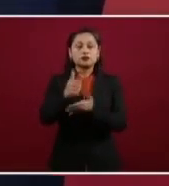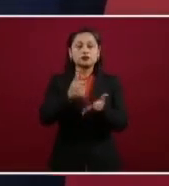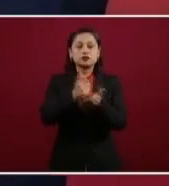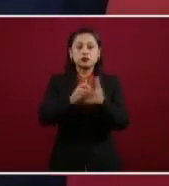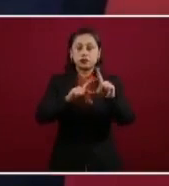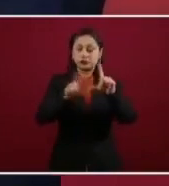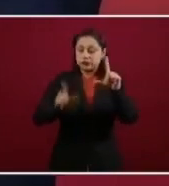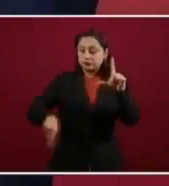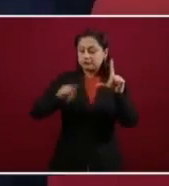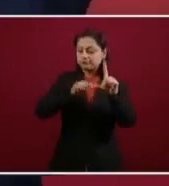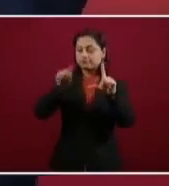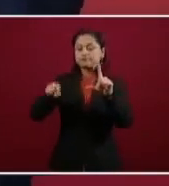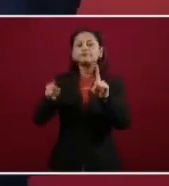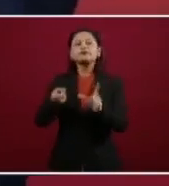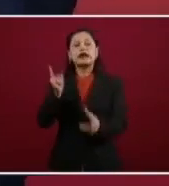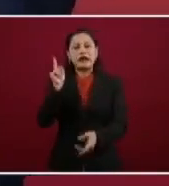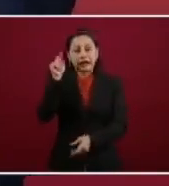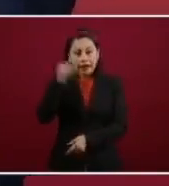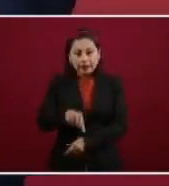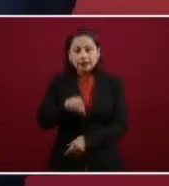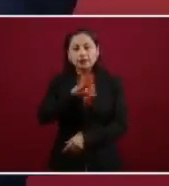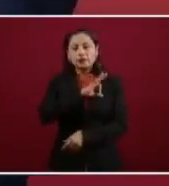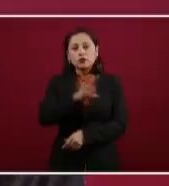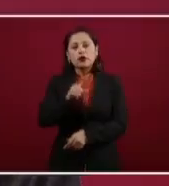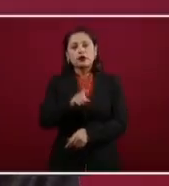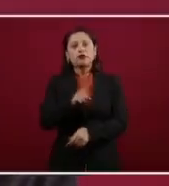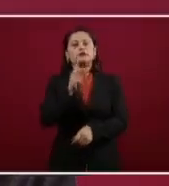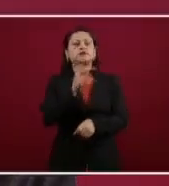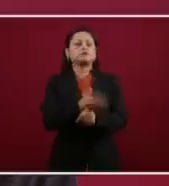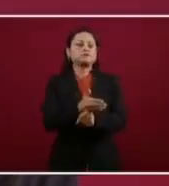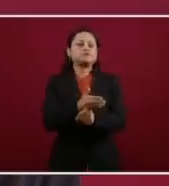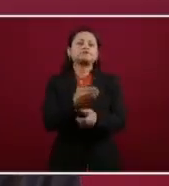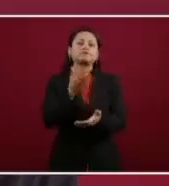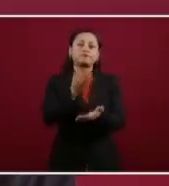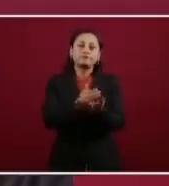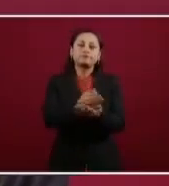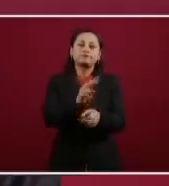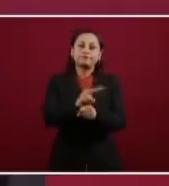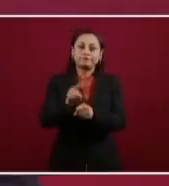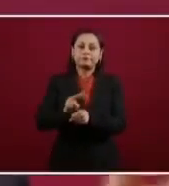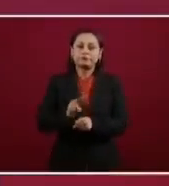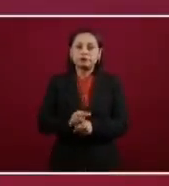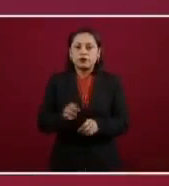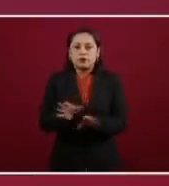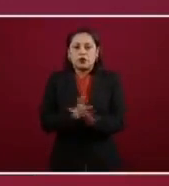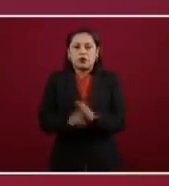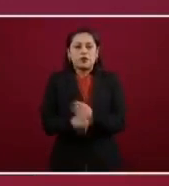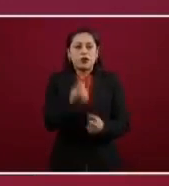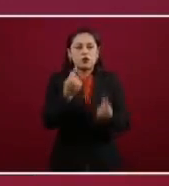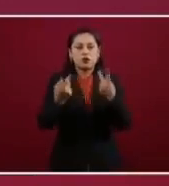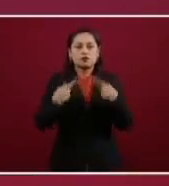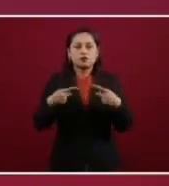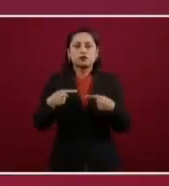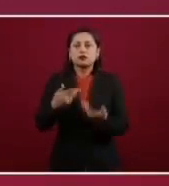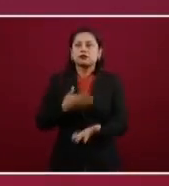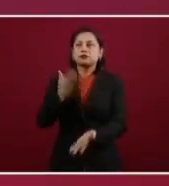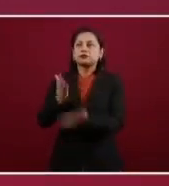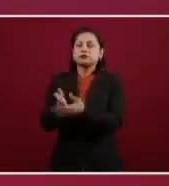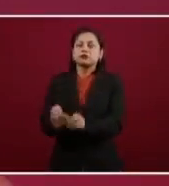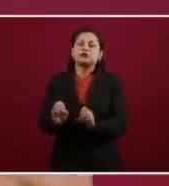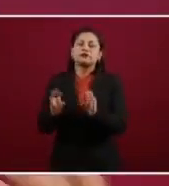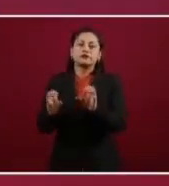no queremos que la gente tenga que ir a la oficina a presentar una queja lo que no queremos es que no haya quejas